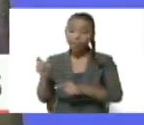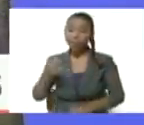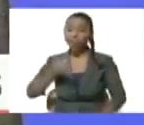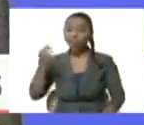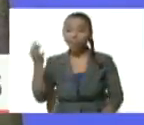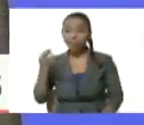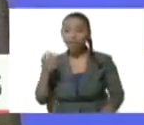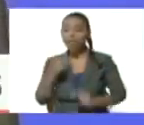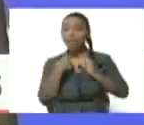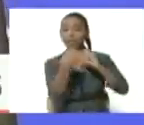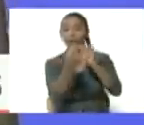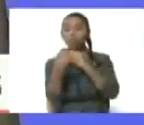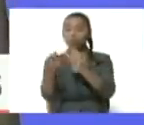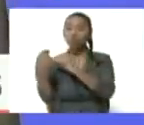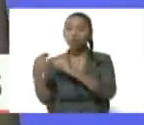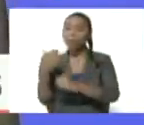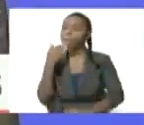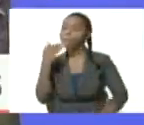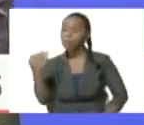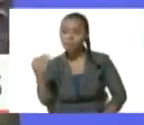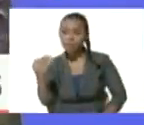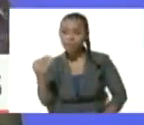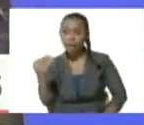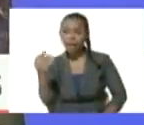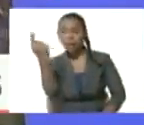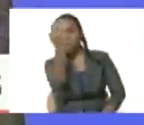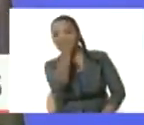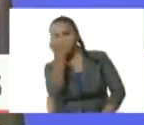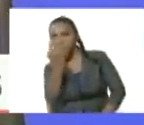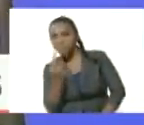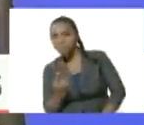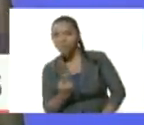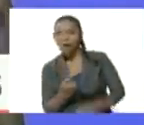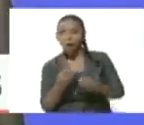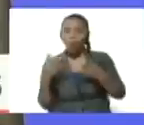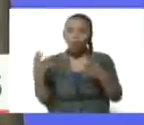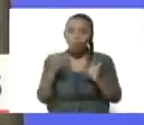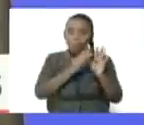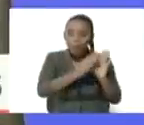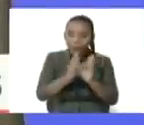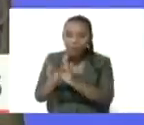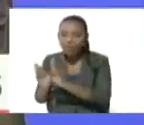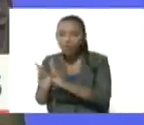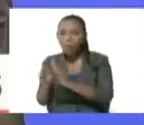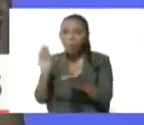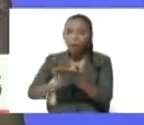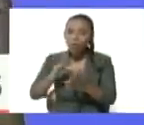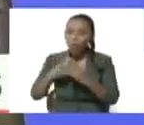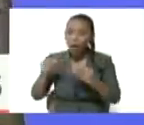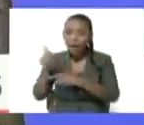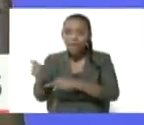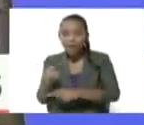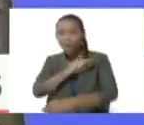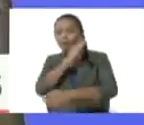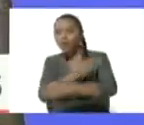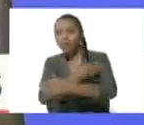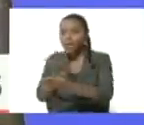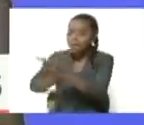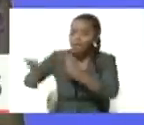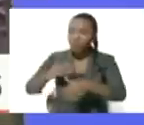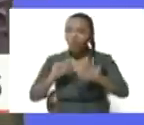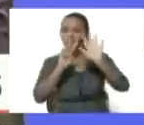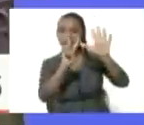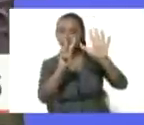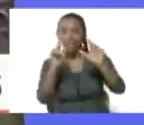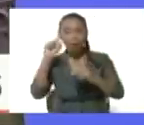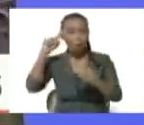nuestras discusiones nos permitan diseñar un conjunto de acciones para poner toda esta fuerza al servicio de los 7 objetivos